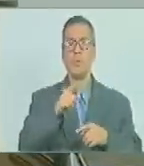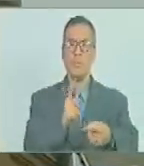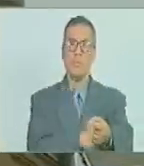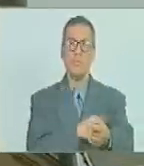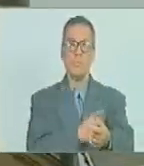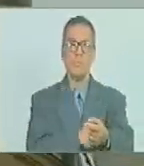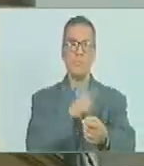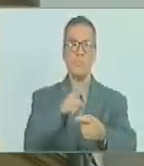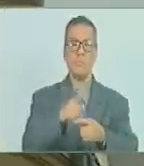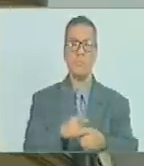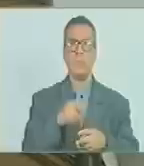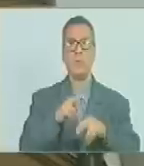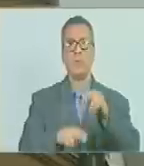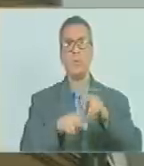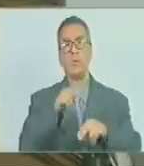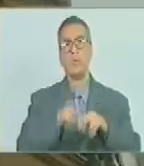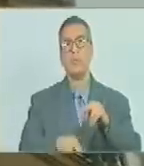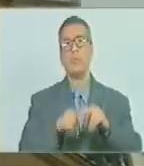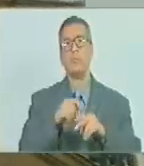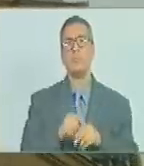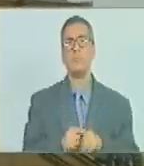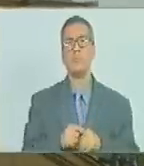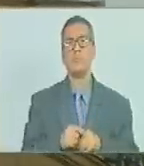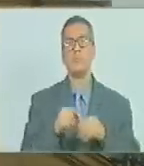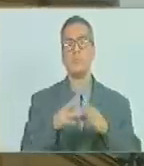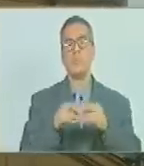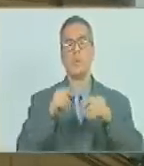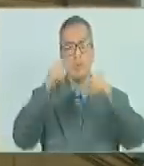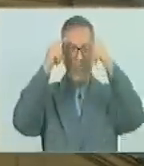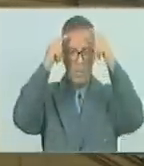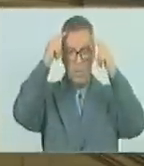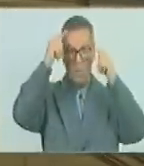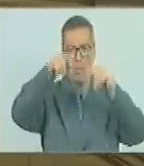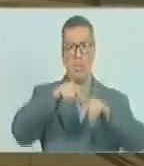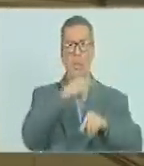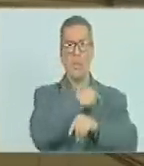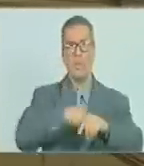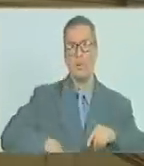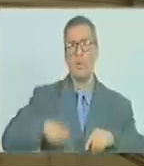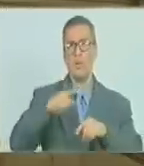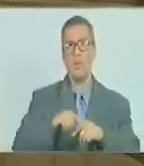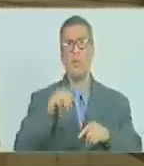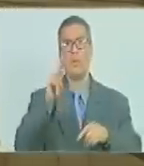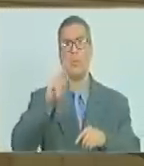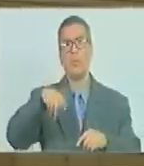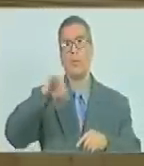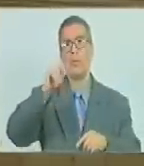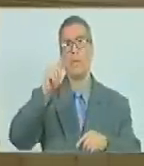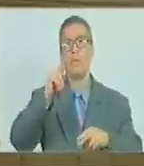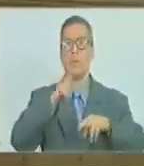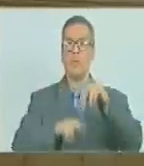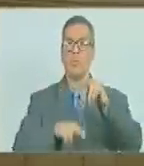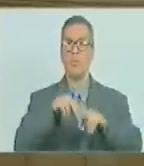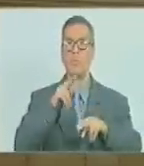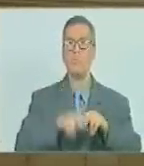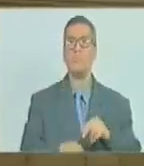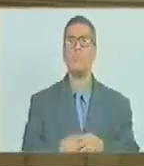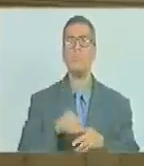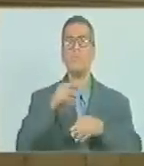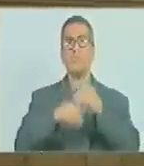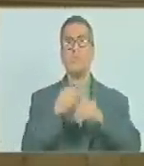hermandad que se ha tejido desde que el comandante Chávez y el presidente Vladimir Putin diseñaron